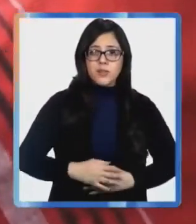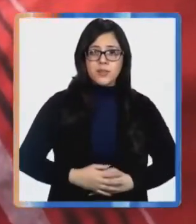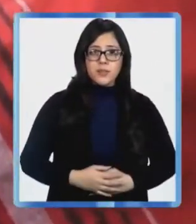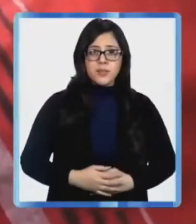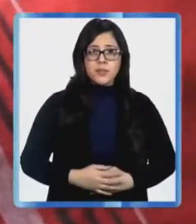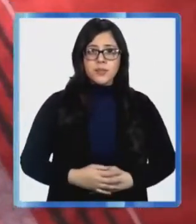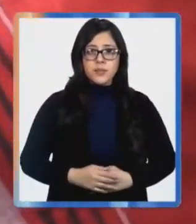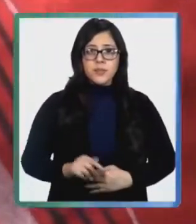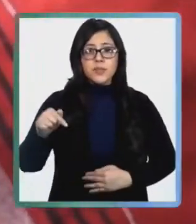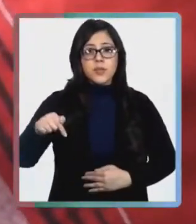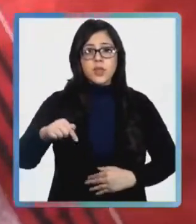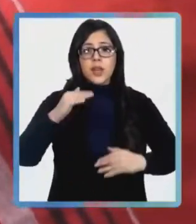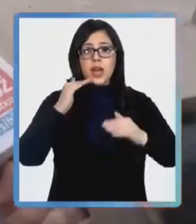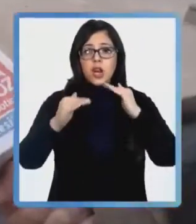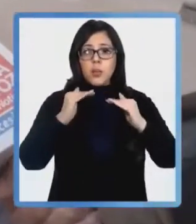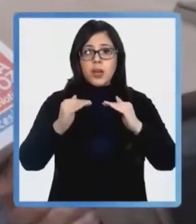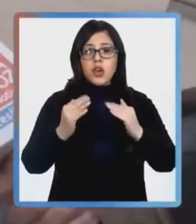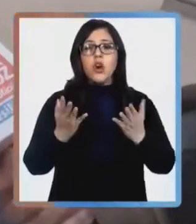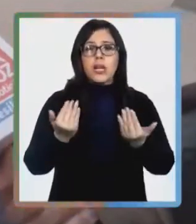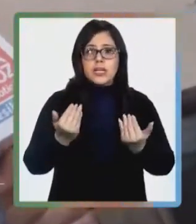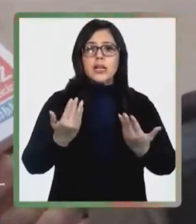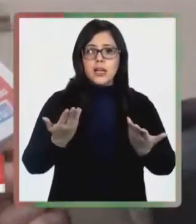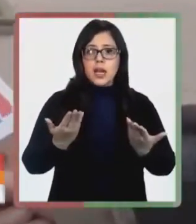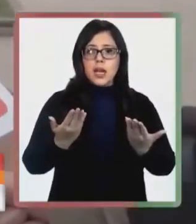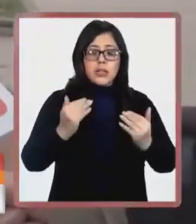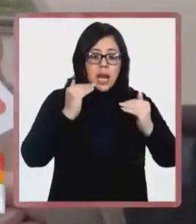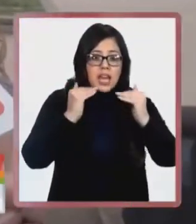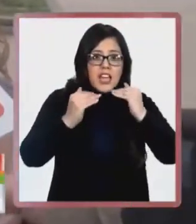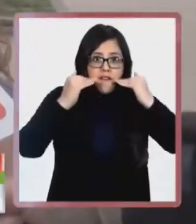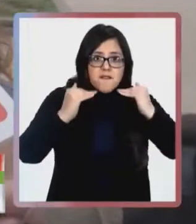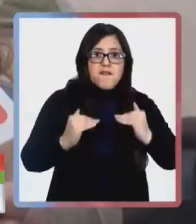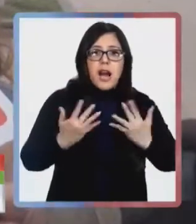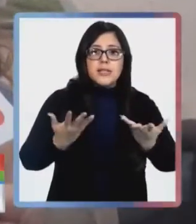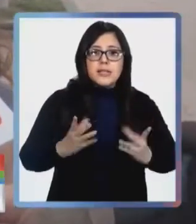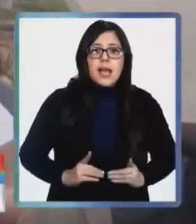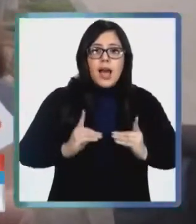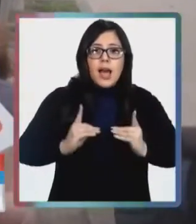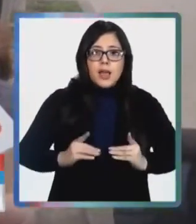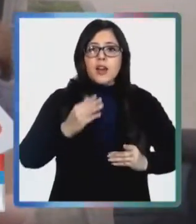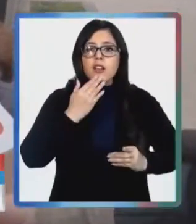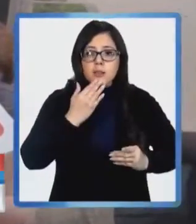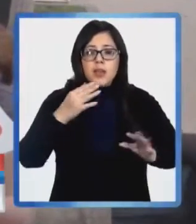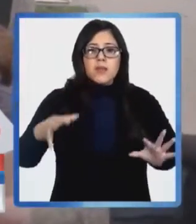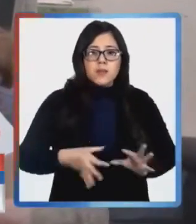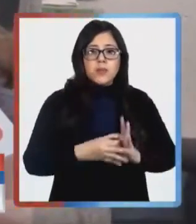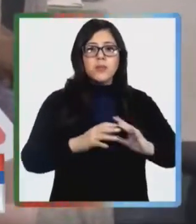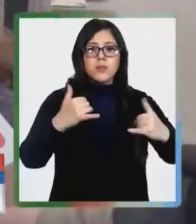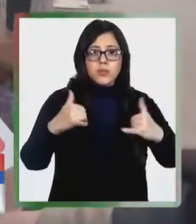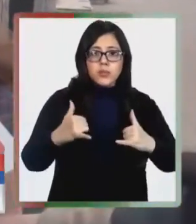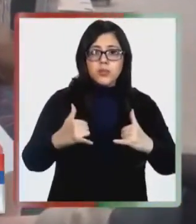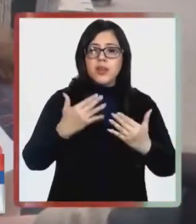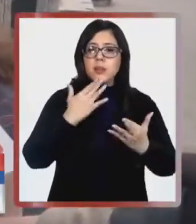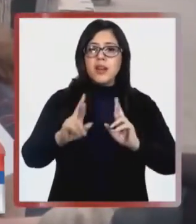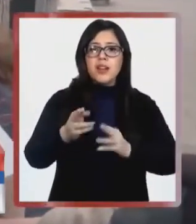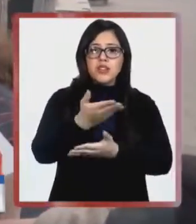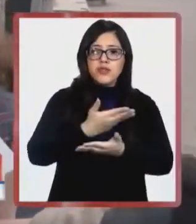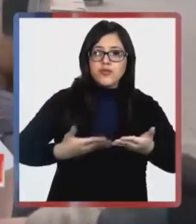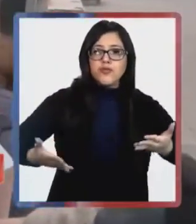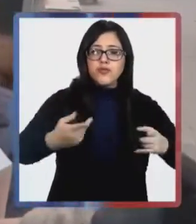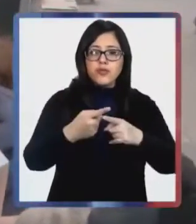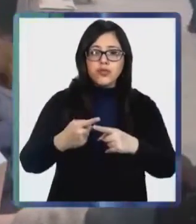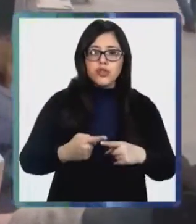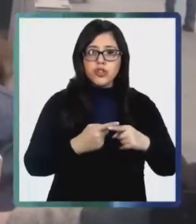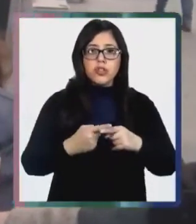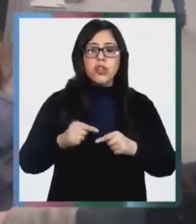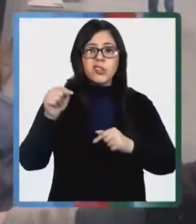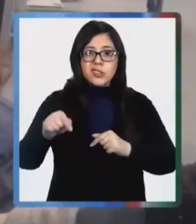años creo que los niños merecen tener una infancia digna y eso también tiene que ver con el juego con las relaciones